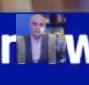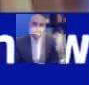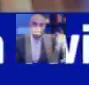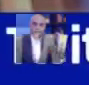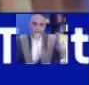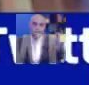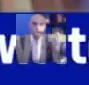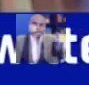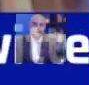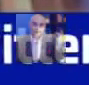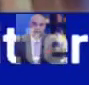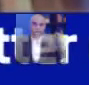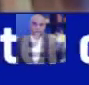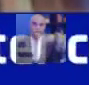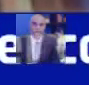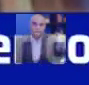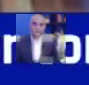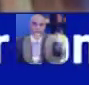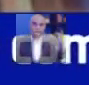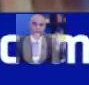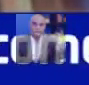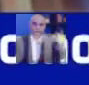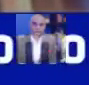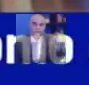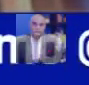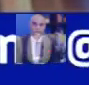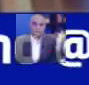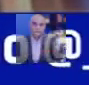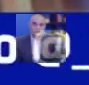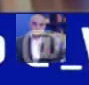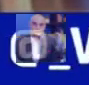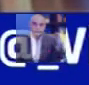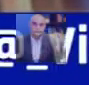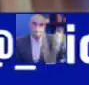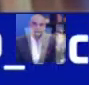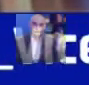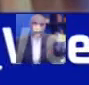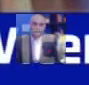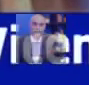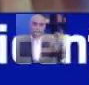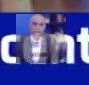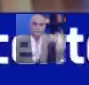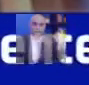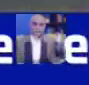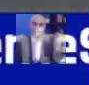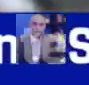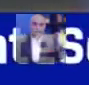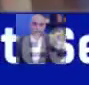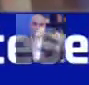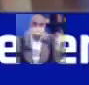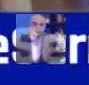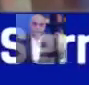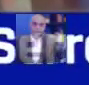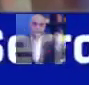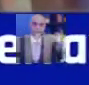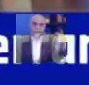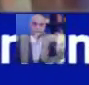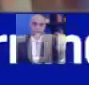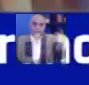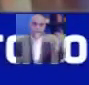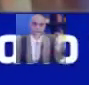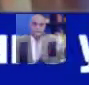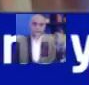riqueza de México, pero sobre todo de la riqueza con utilidad pública. Es decir, que sirva de verdad